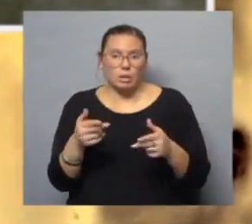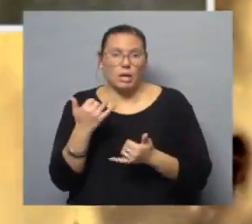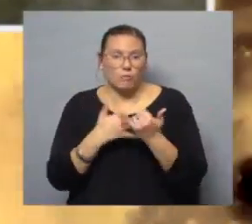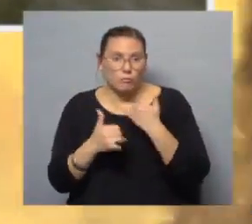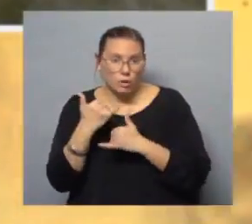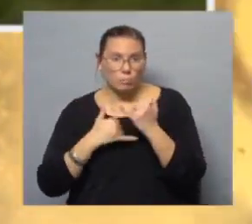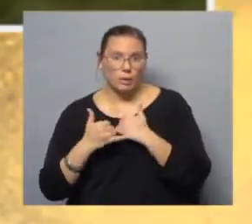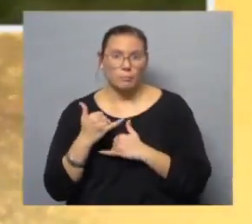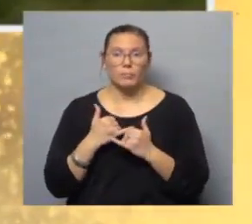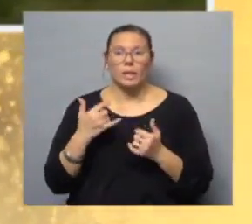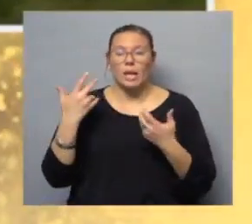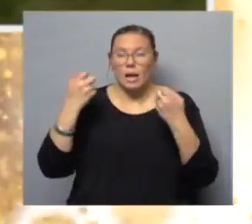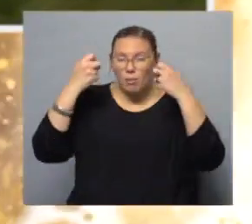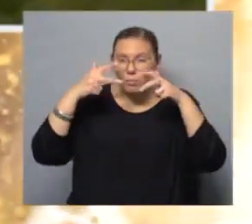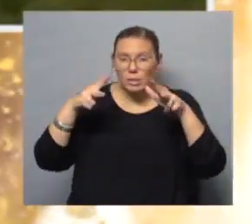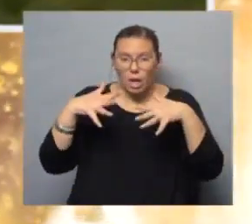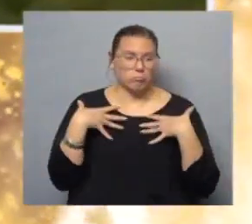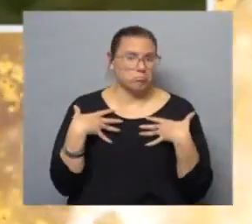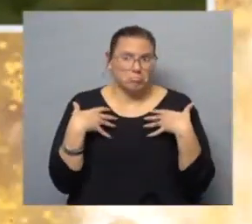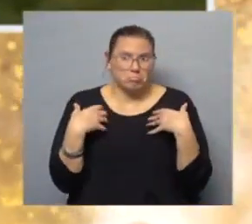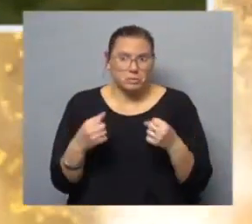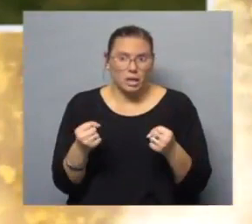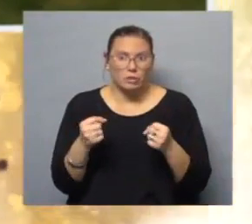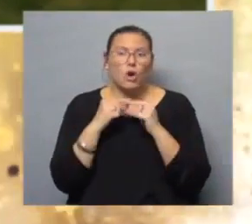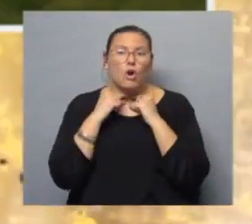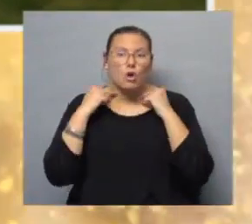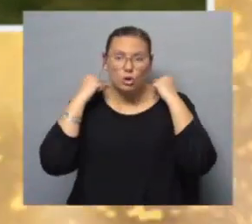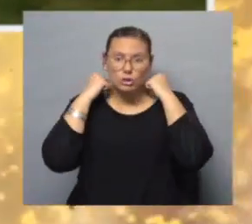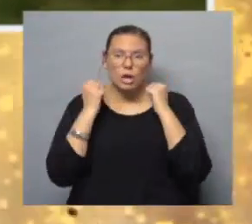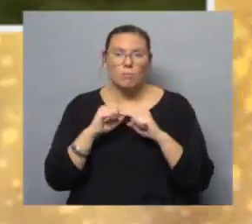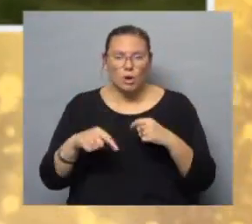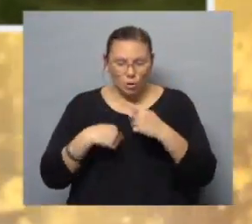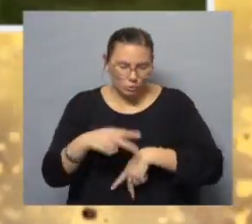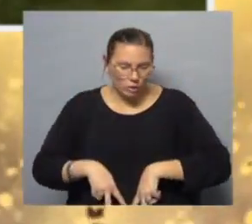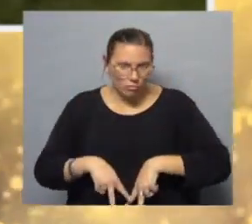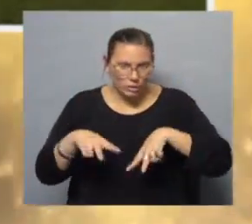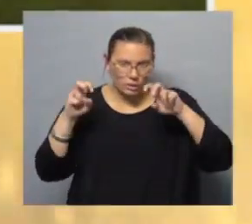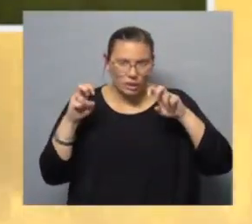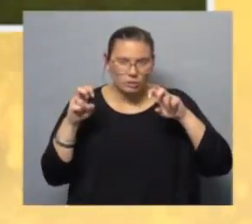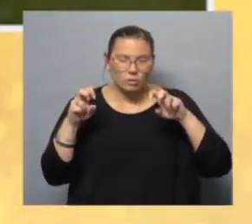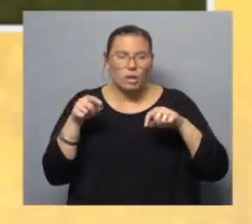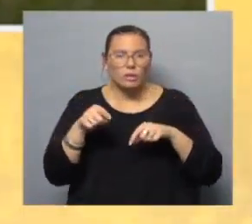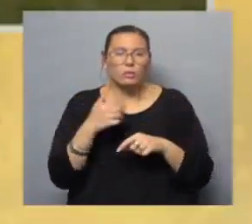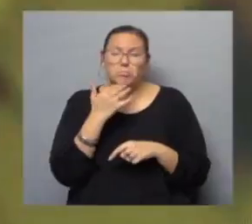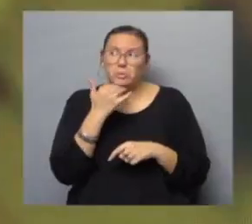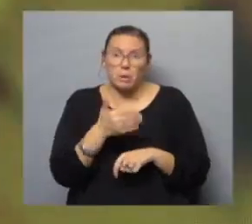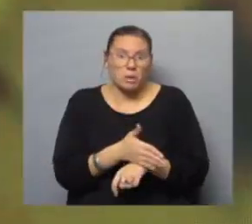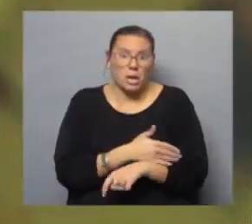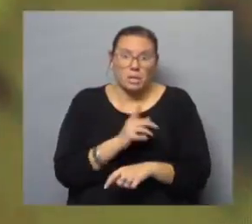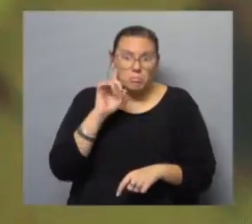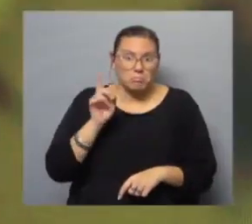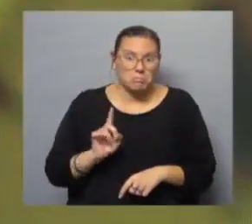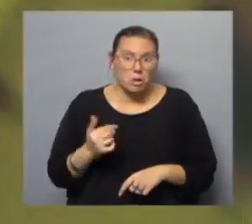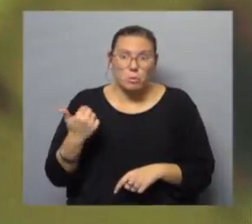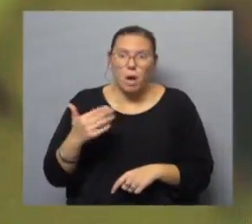informe, nos dice que bueno, los venados están sanos, les pusieron un collar para poder seguir investigando, porque nos decía que todo esto no se sabía, que nunca